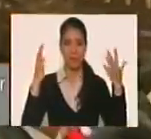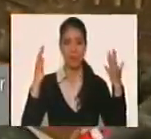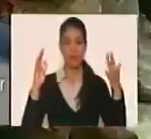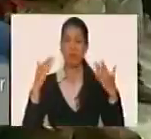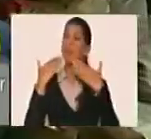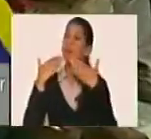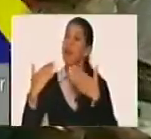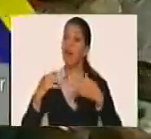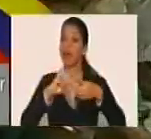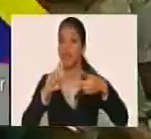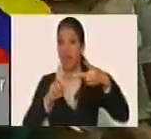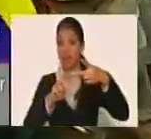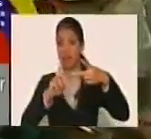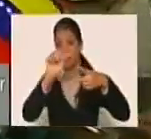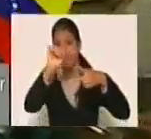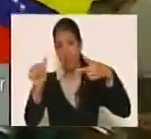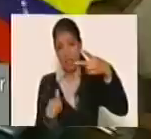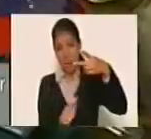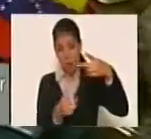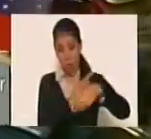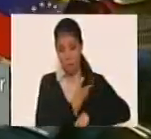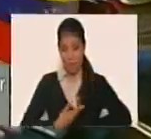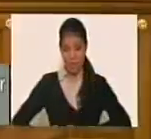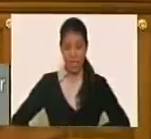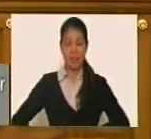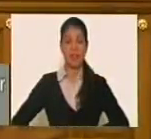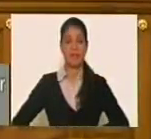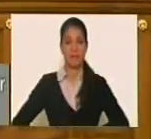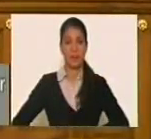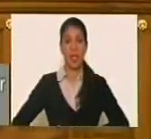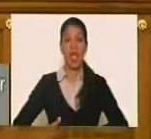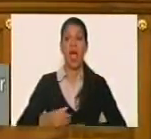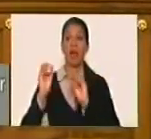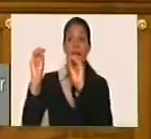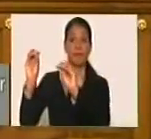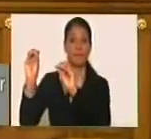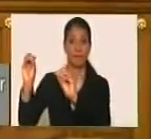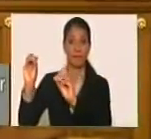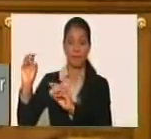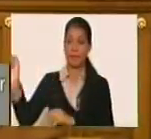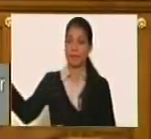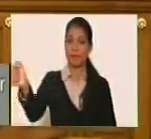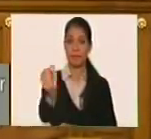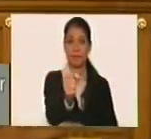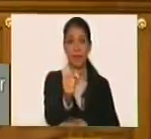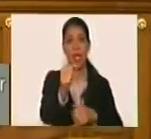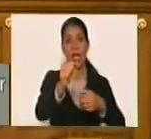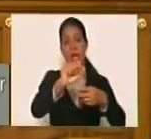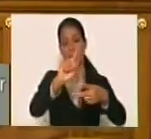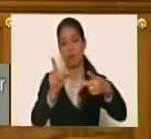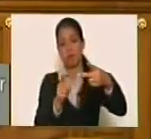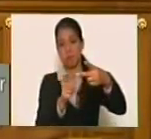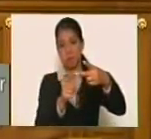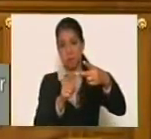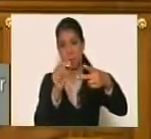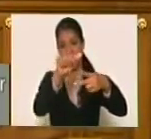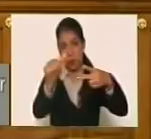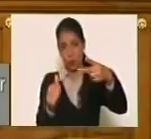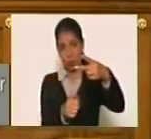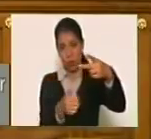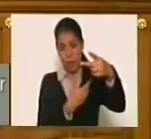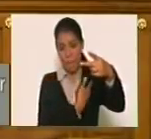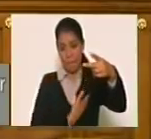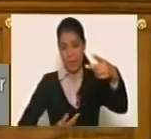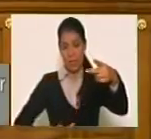Agradecemos al segundo vicepresidente. Y yo quiero invitar a la palabra al primer vicepresidente en su condición